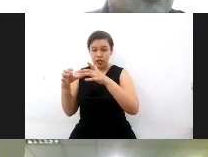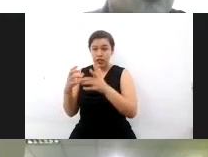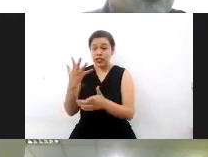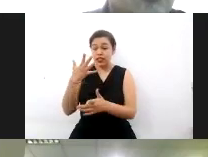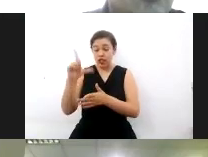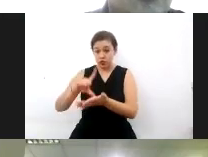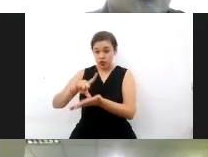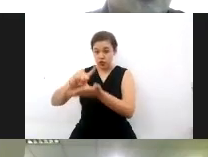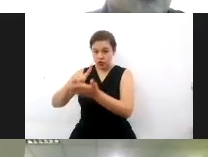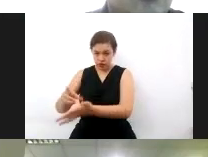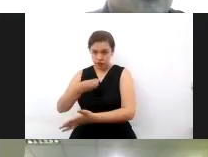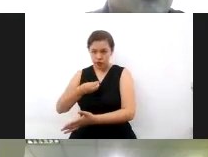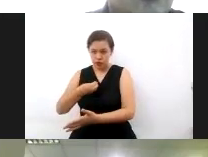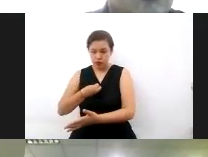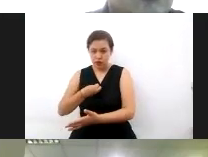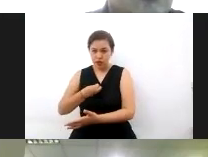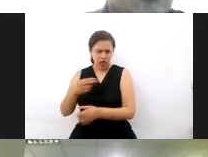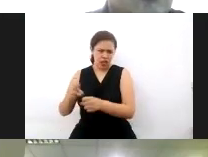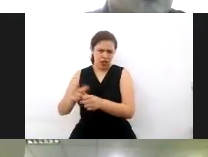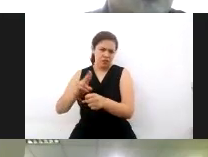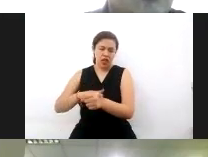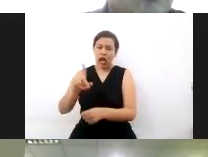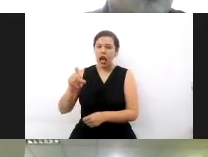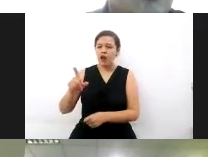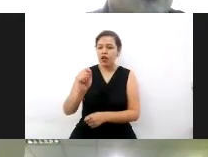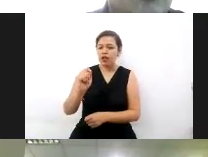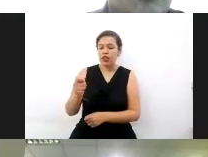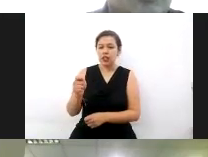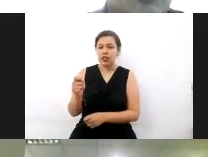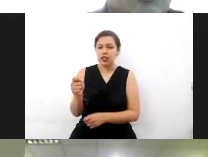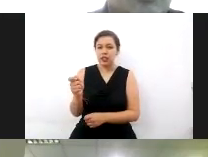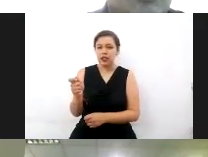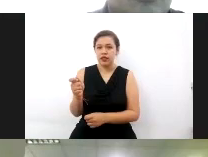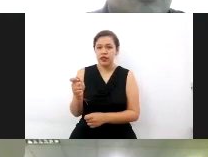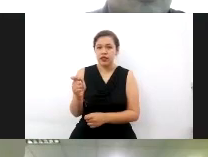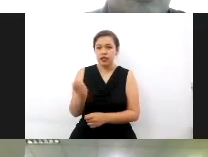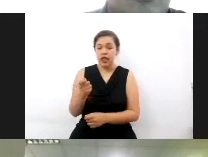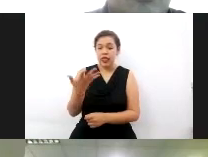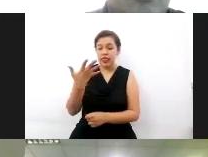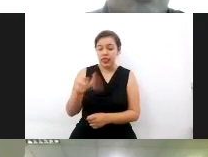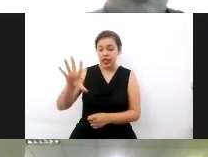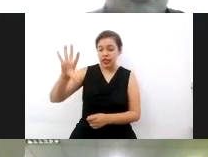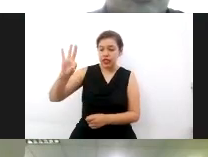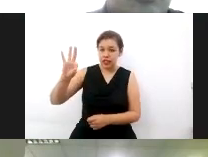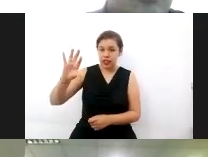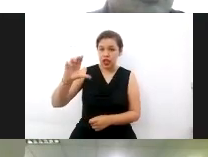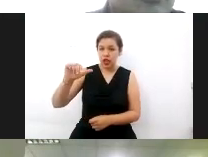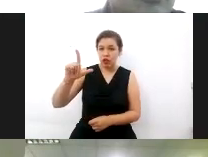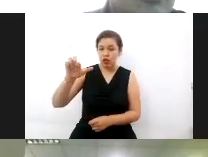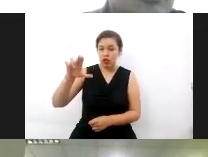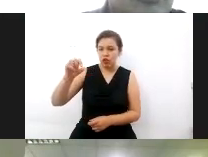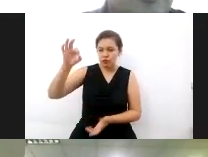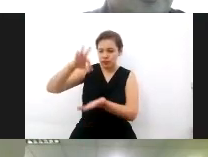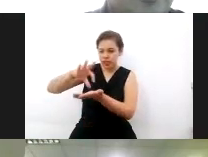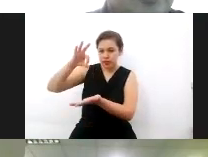litros, en condiciones normales el agua, nosotros le tendríamos que colocar 10 gotas de cloro. Si nosotros tenemos un